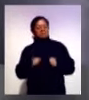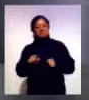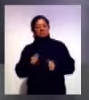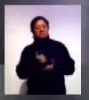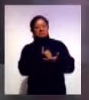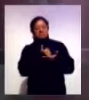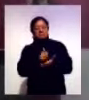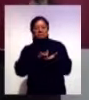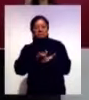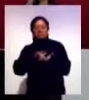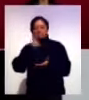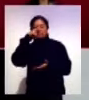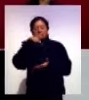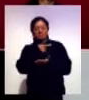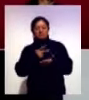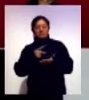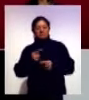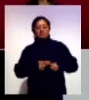sociales.